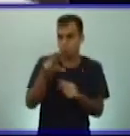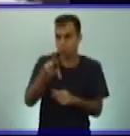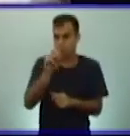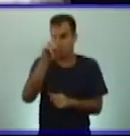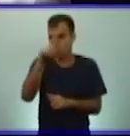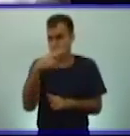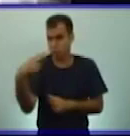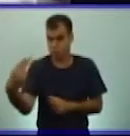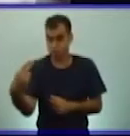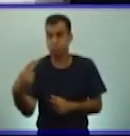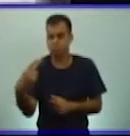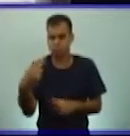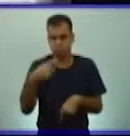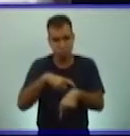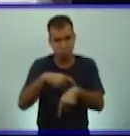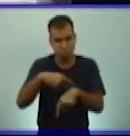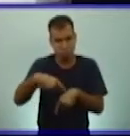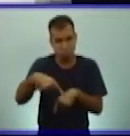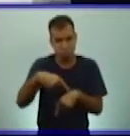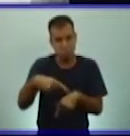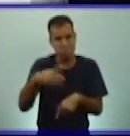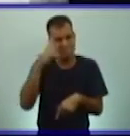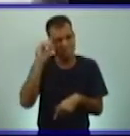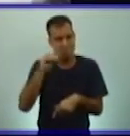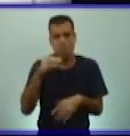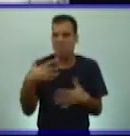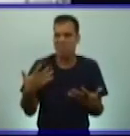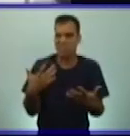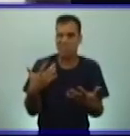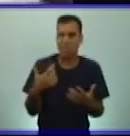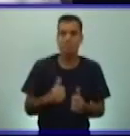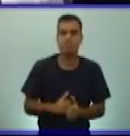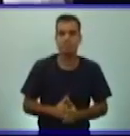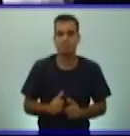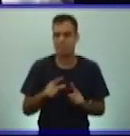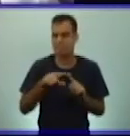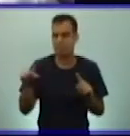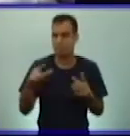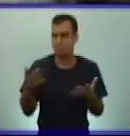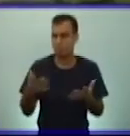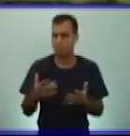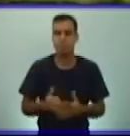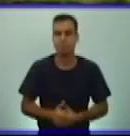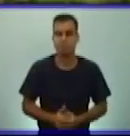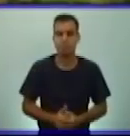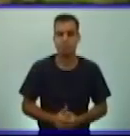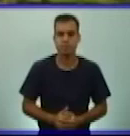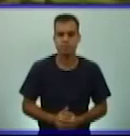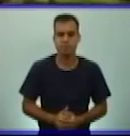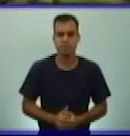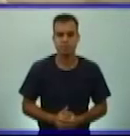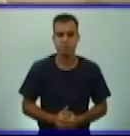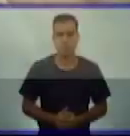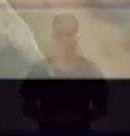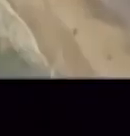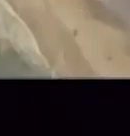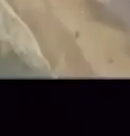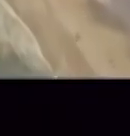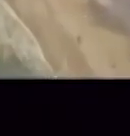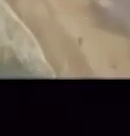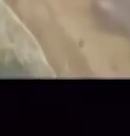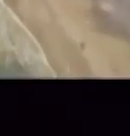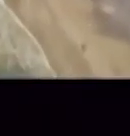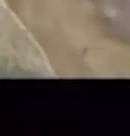unos instantes conoceremos de qué se trata. Por favor. Regreso a la cuna que me